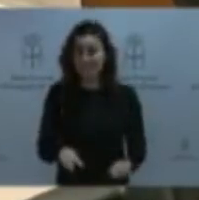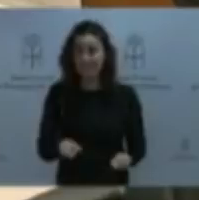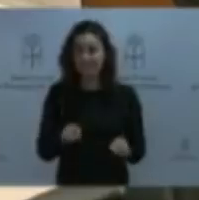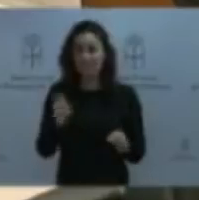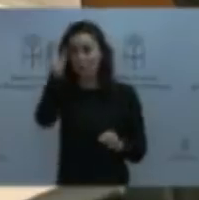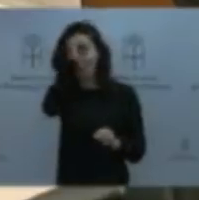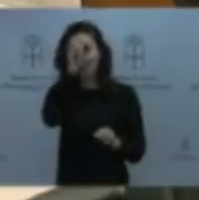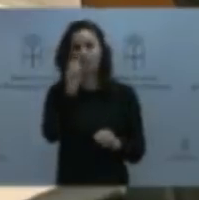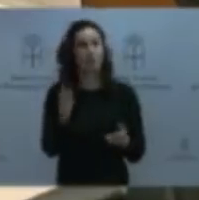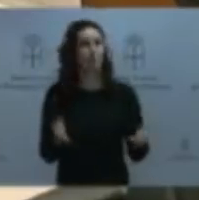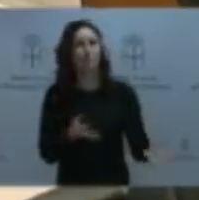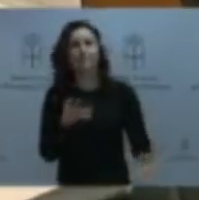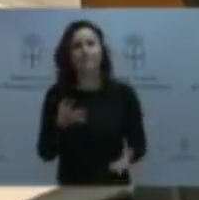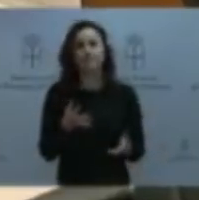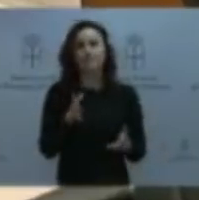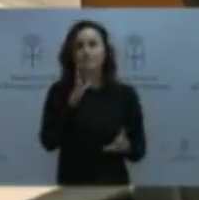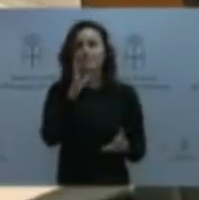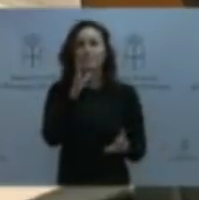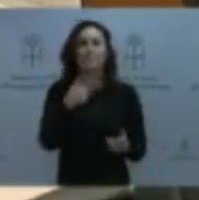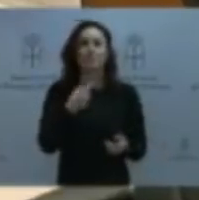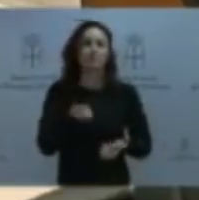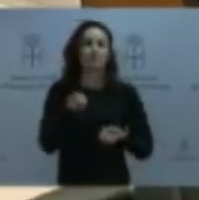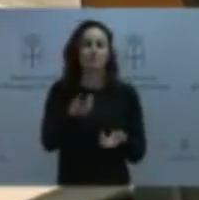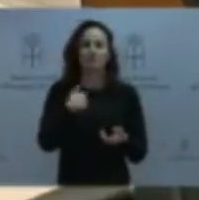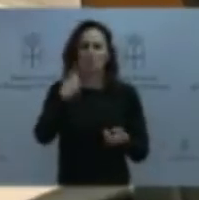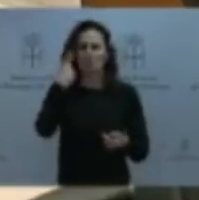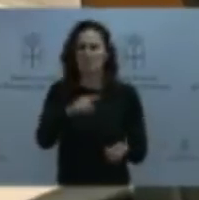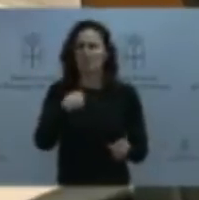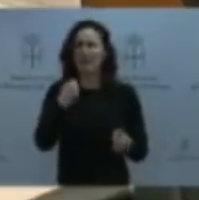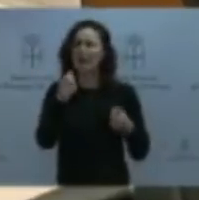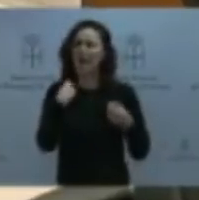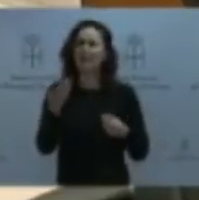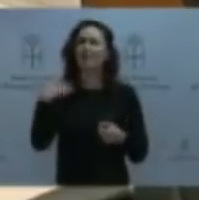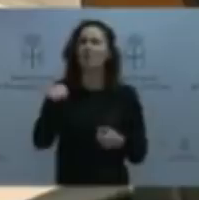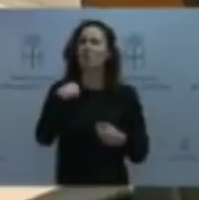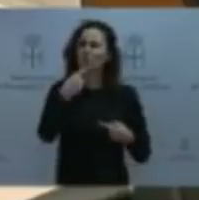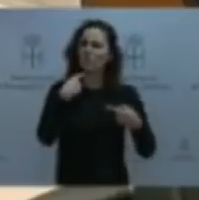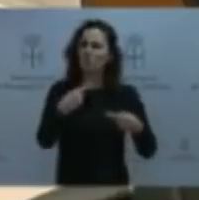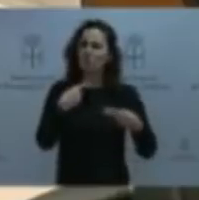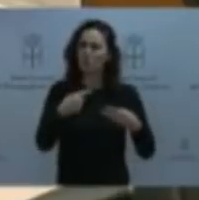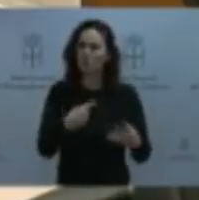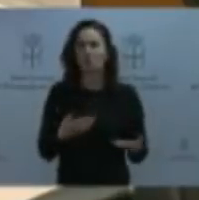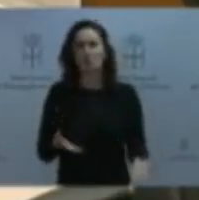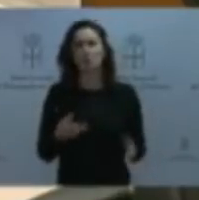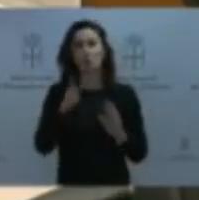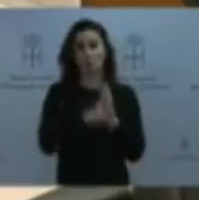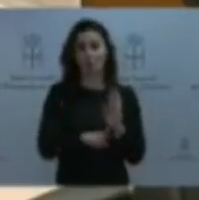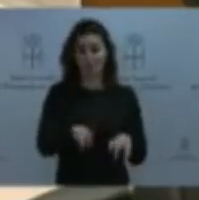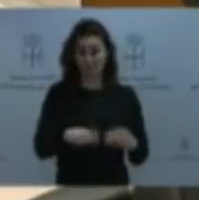Ya hemos manifestado en ocasiones anteriores que la nueva normativa en el ámbito laboral no